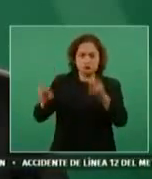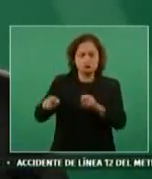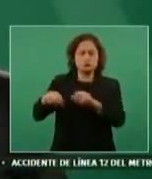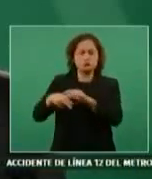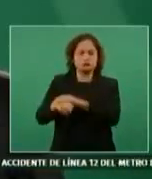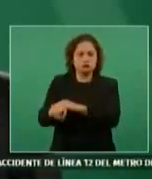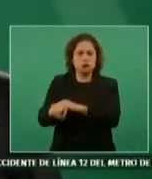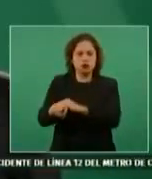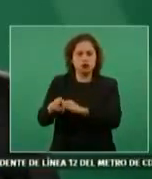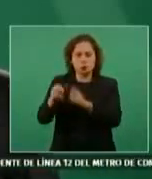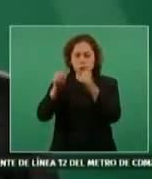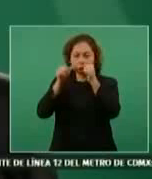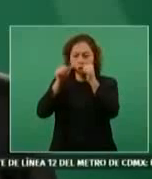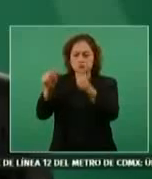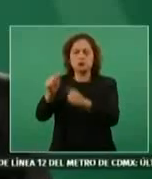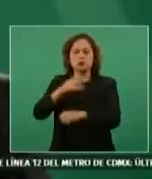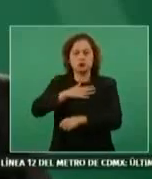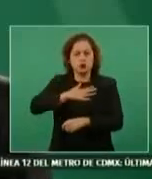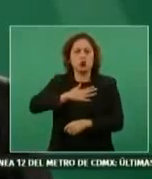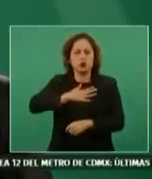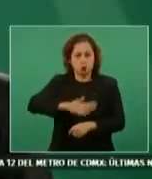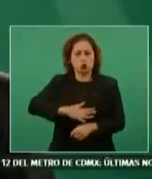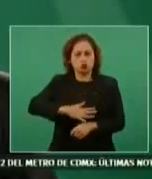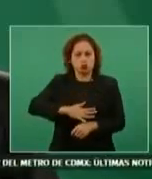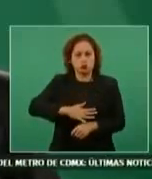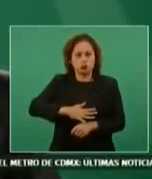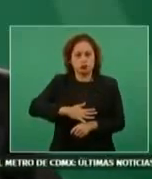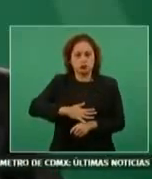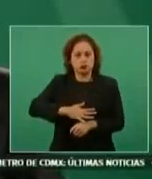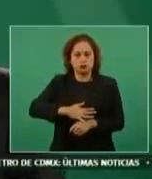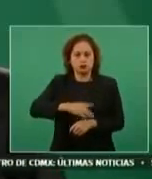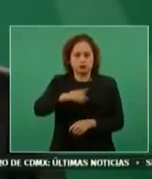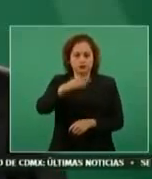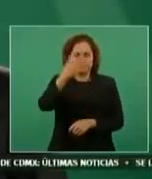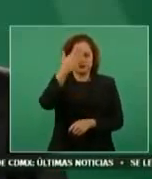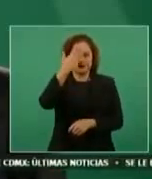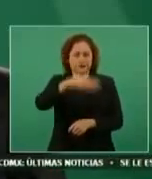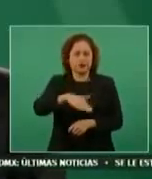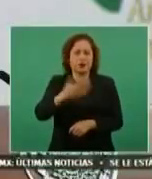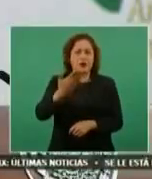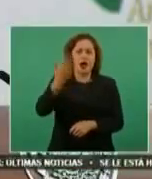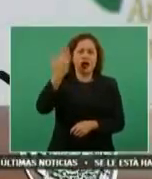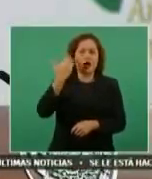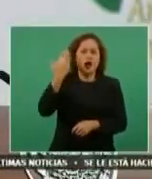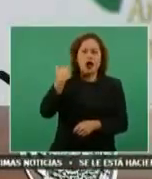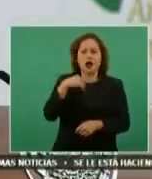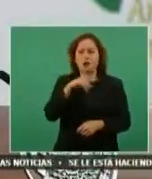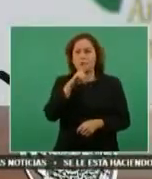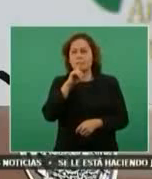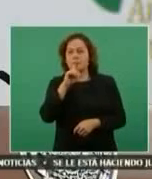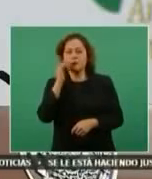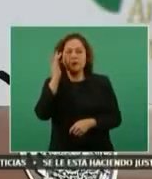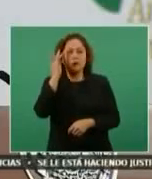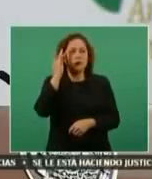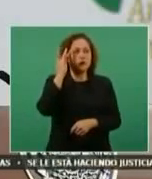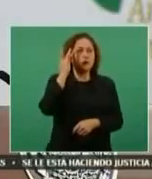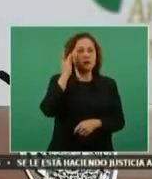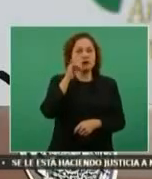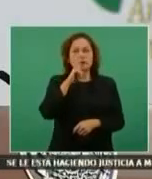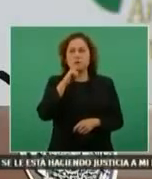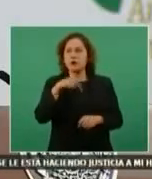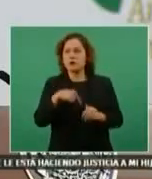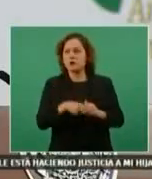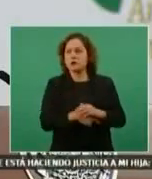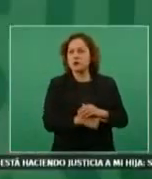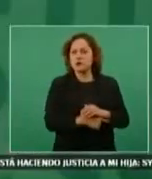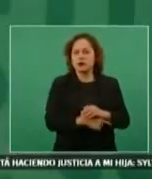y de auditorías. Aseguró también que se mantendrá al día de lo que se vaya encontrando en la investigación y llamó a los partidos a no usar la tragedia con